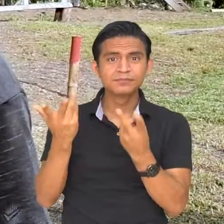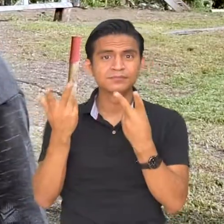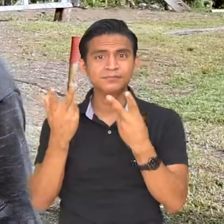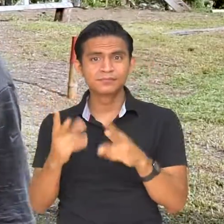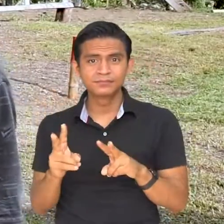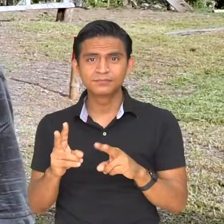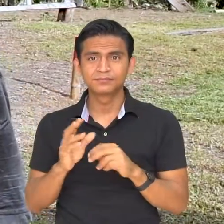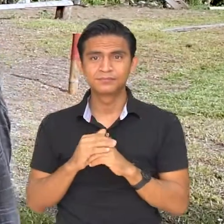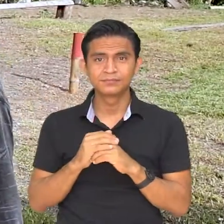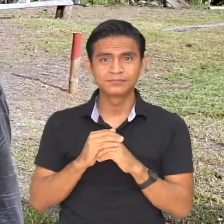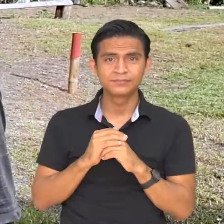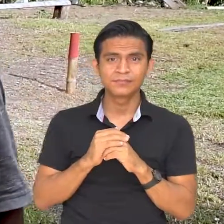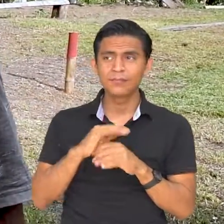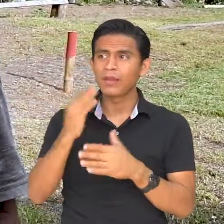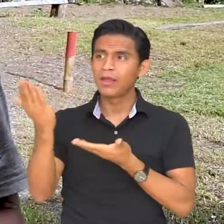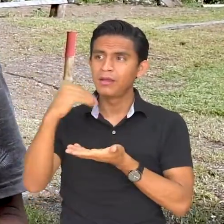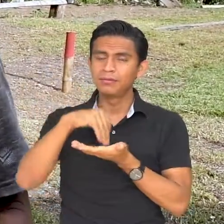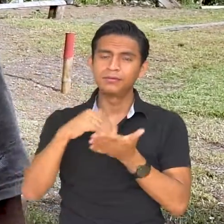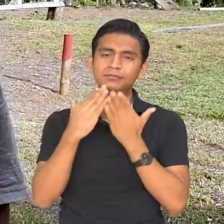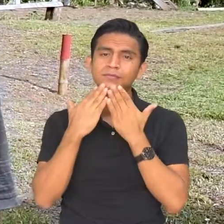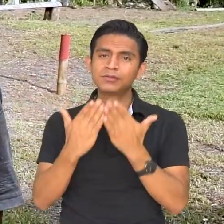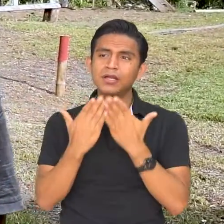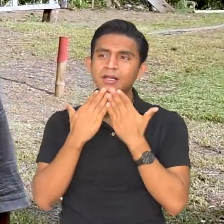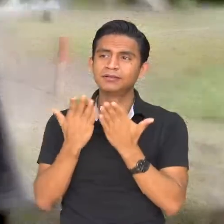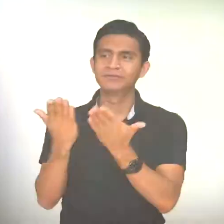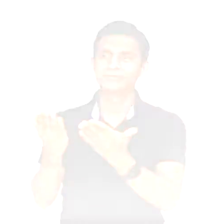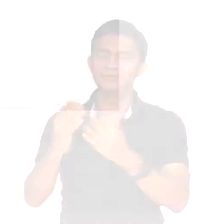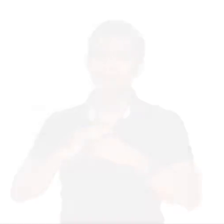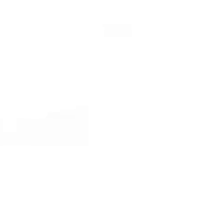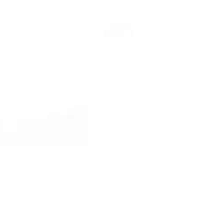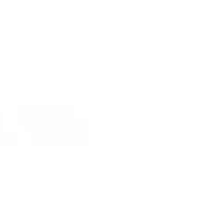ha venido, le agradezco muchísimas